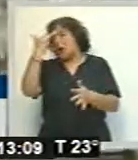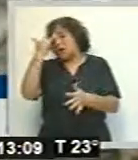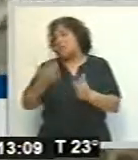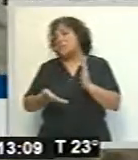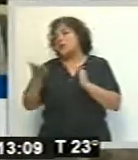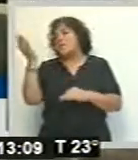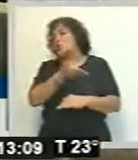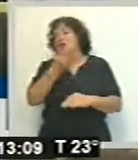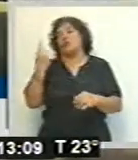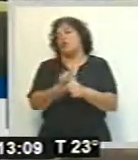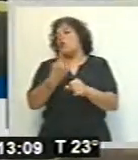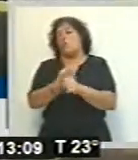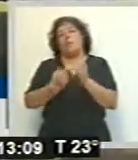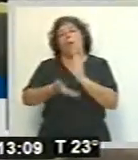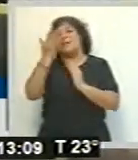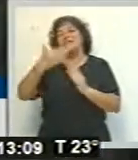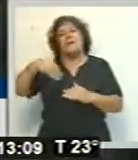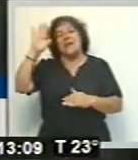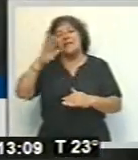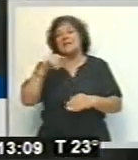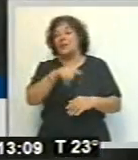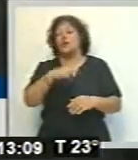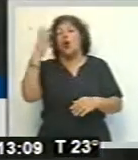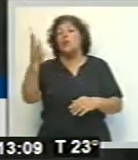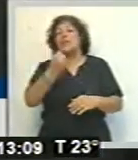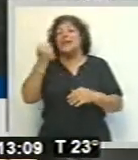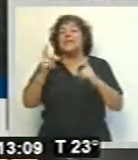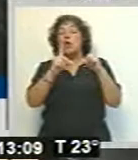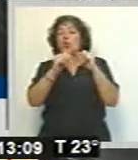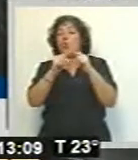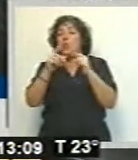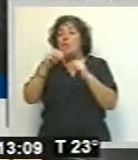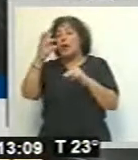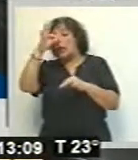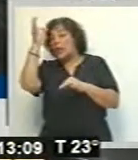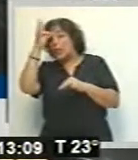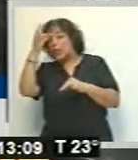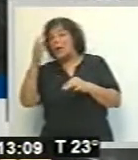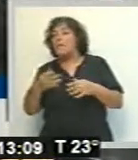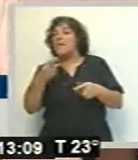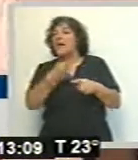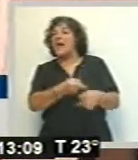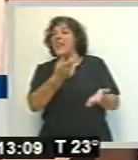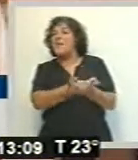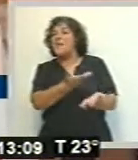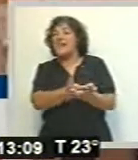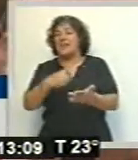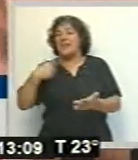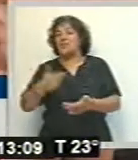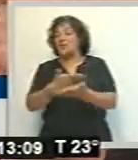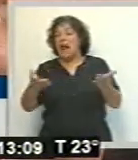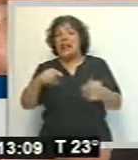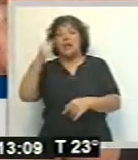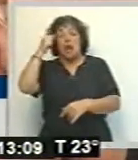y no te puedo aumentar más. Entonces utilizan cifras ficticias para enfrentar las demandas sociales. Esta es la lógica del presupuesto